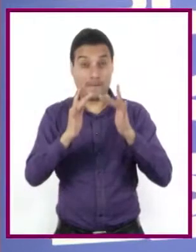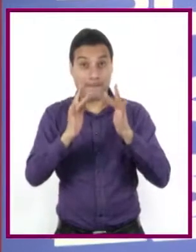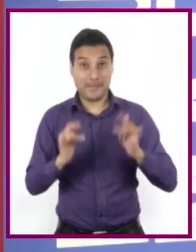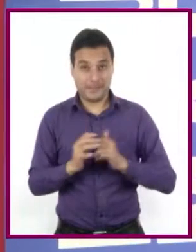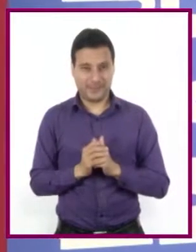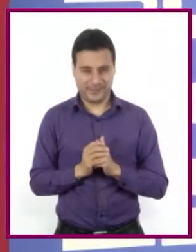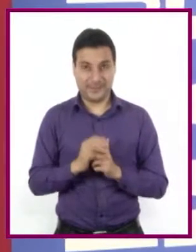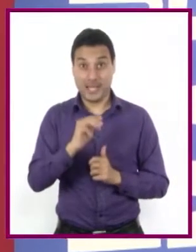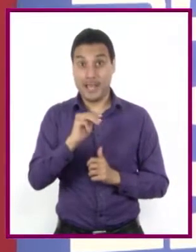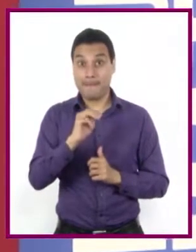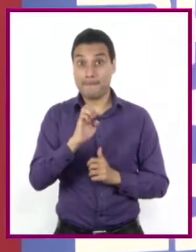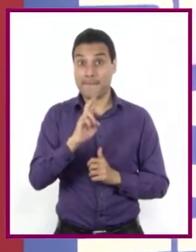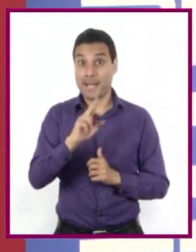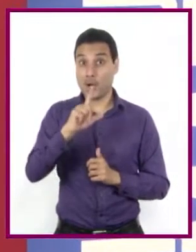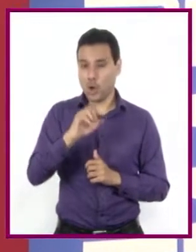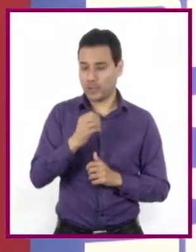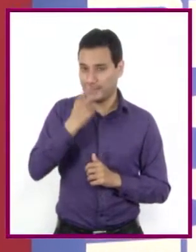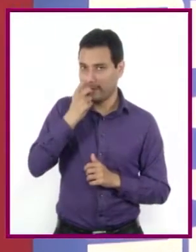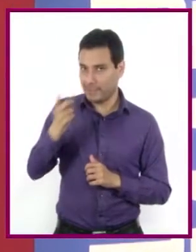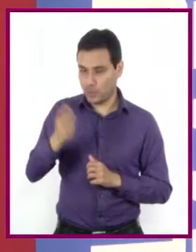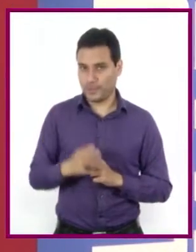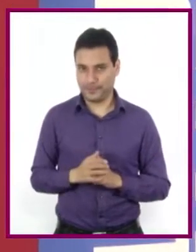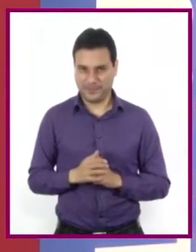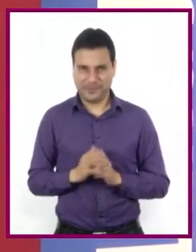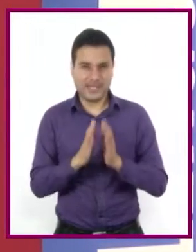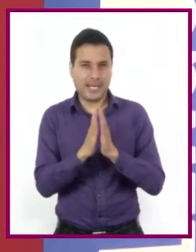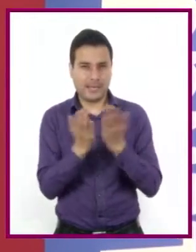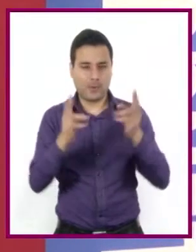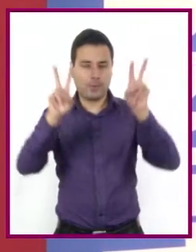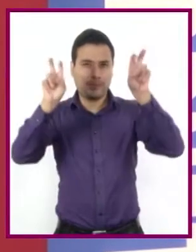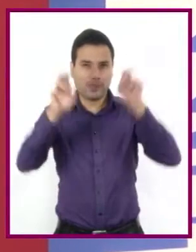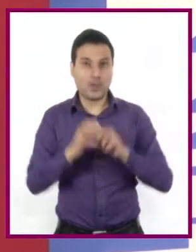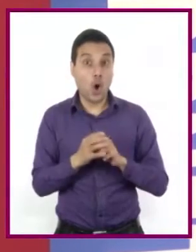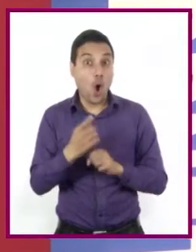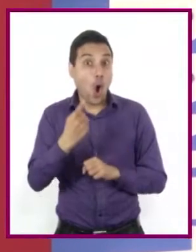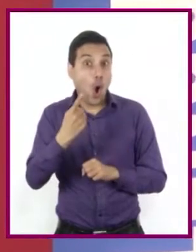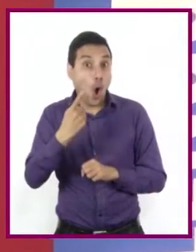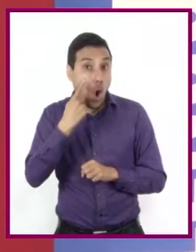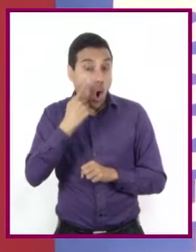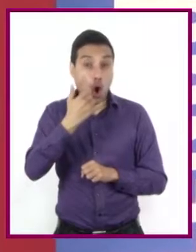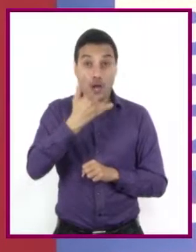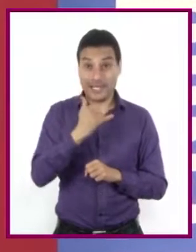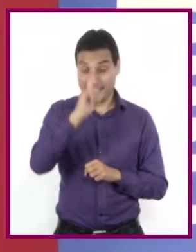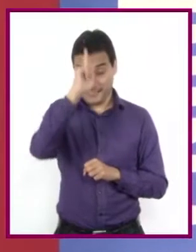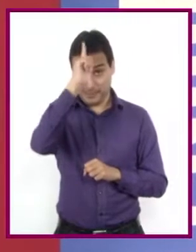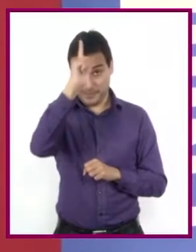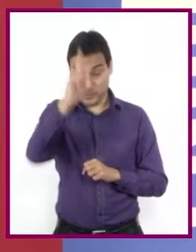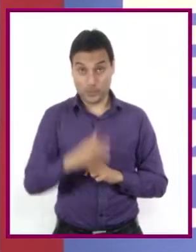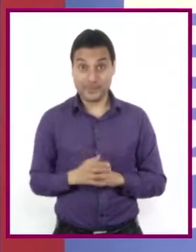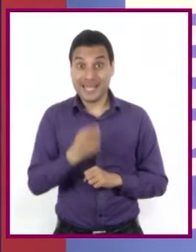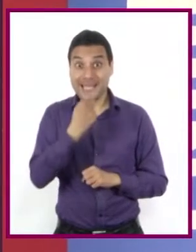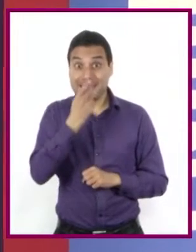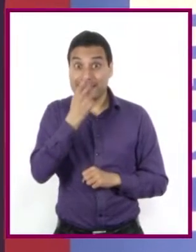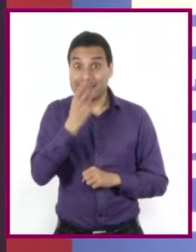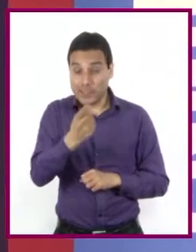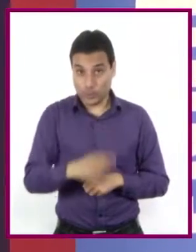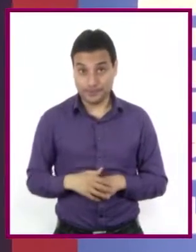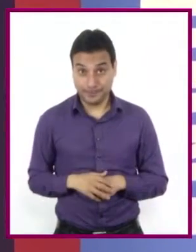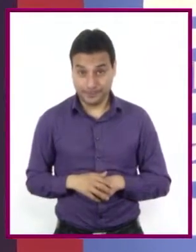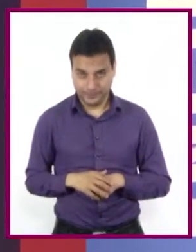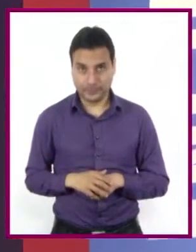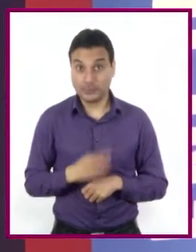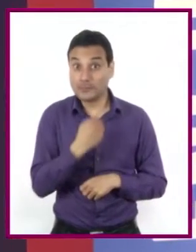Merleau-Ponty explica en su libro El ojo y el espíritu cómo es que nuestra percepción visual, junto con